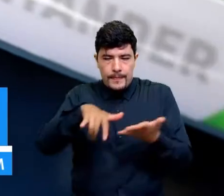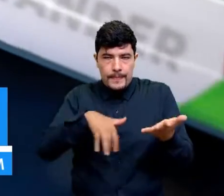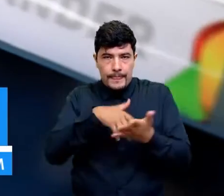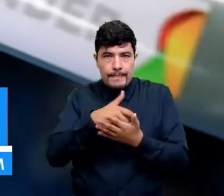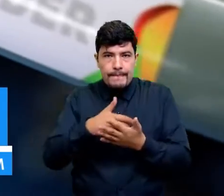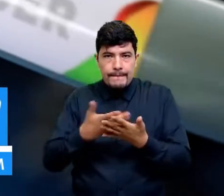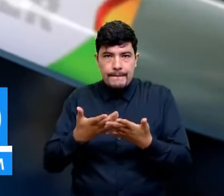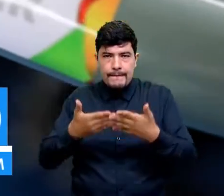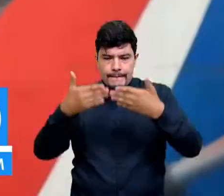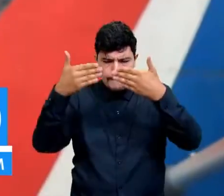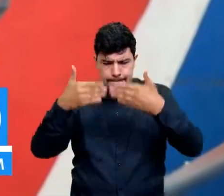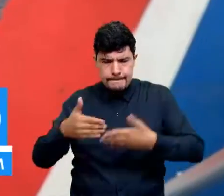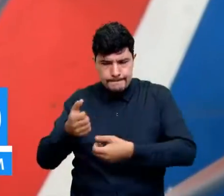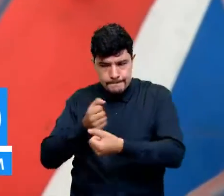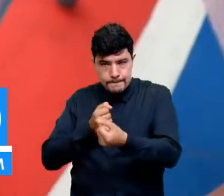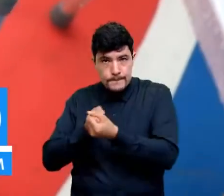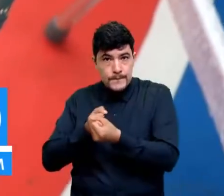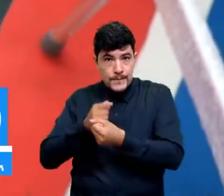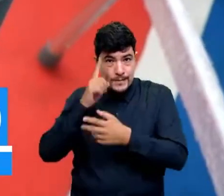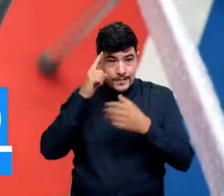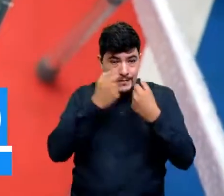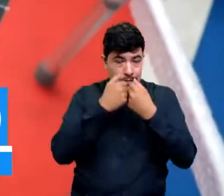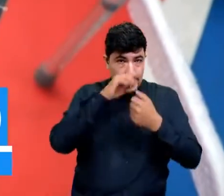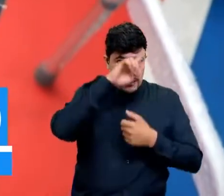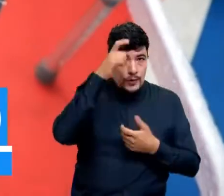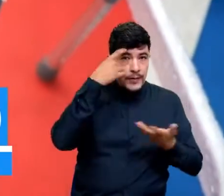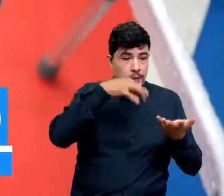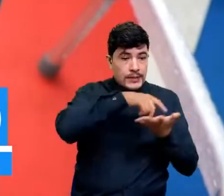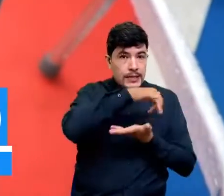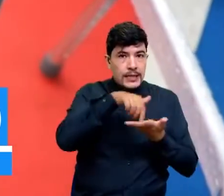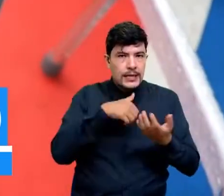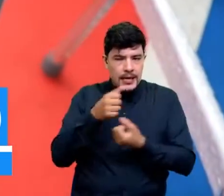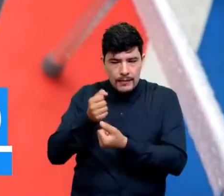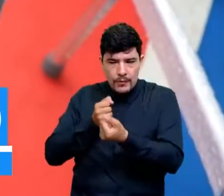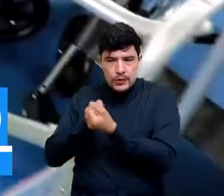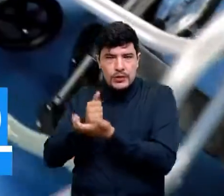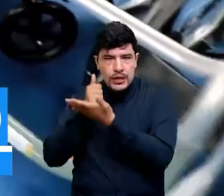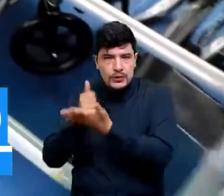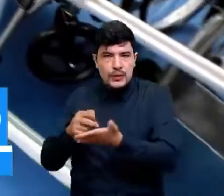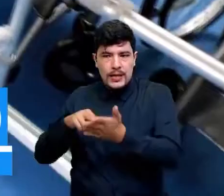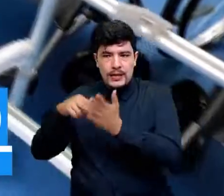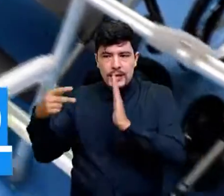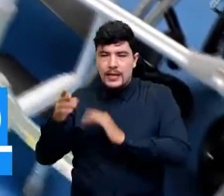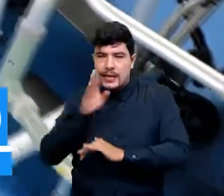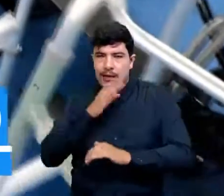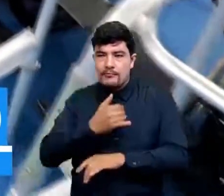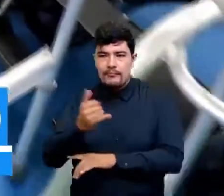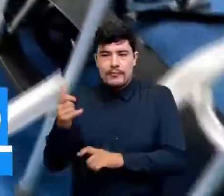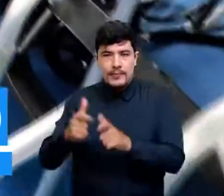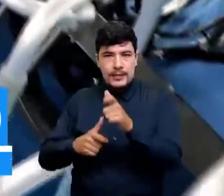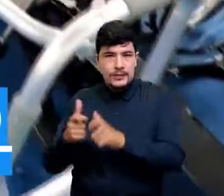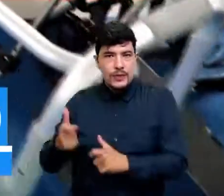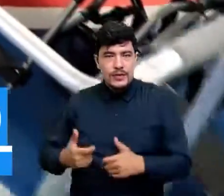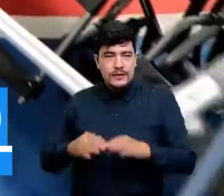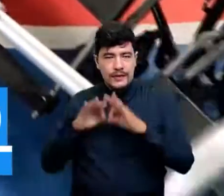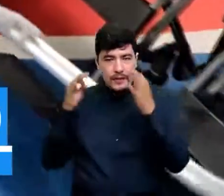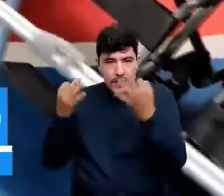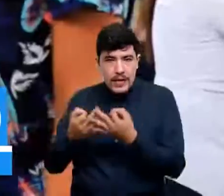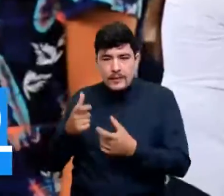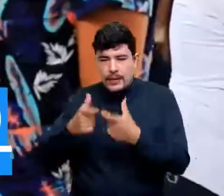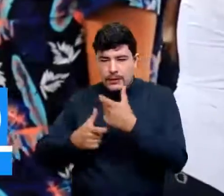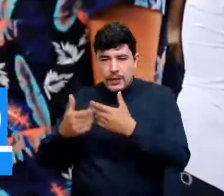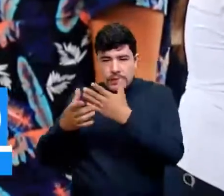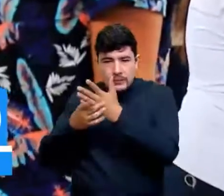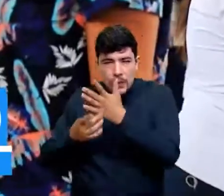Límites, junto a la Gobernación de Santander, entregaron ayudas técnicas a las familias y hogares menos favorecidos del departamento.